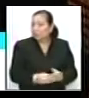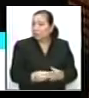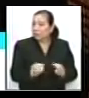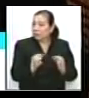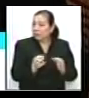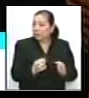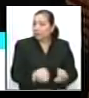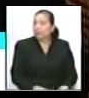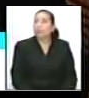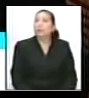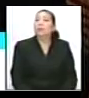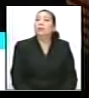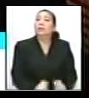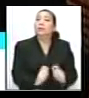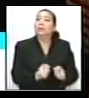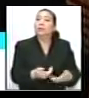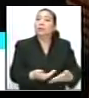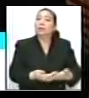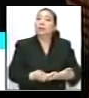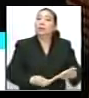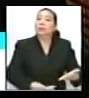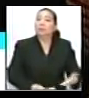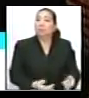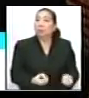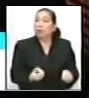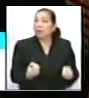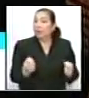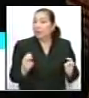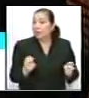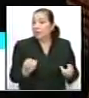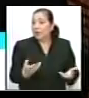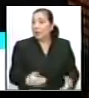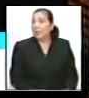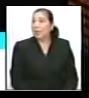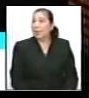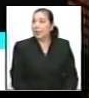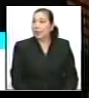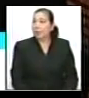decisión que se devolviera el expediente porque había un tema con los folios.